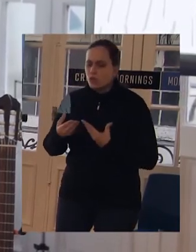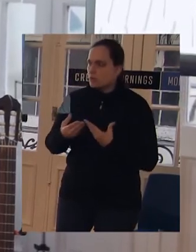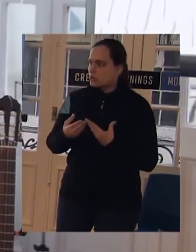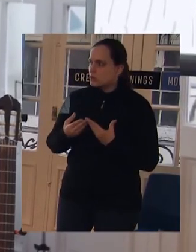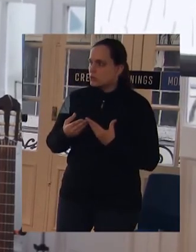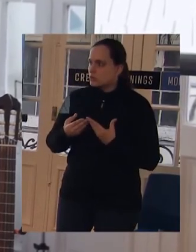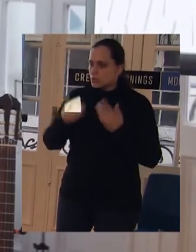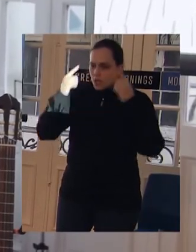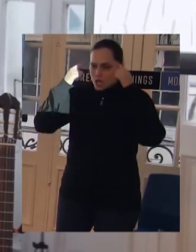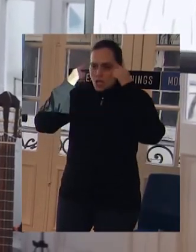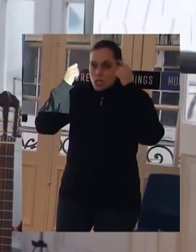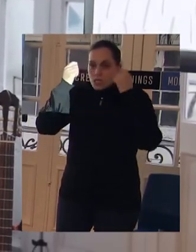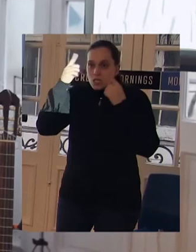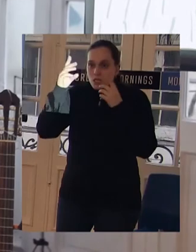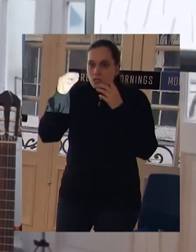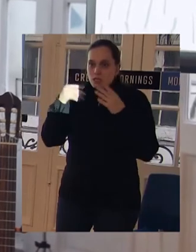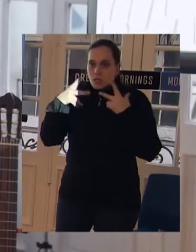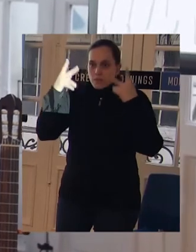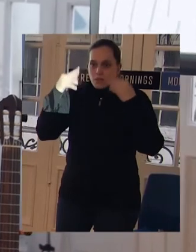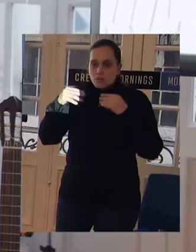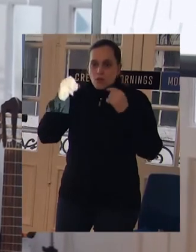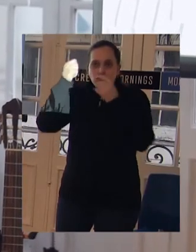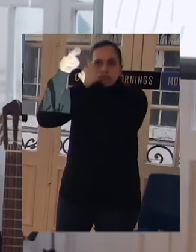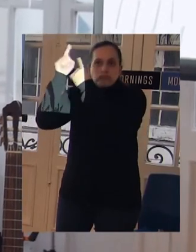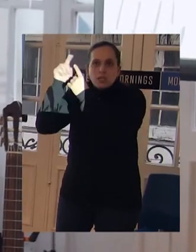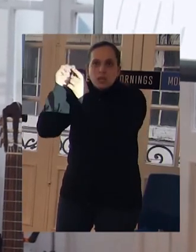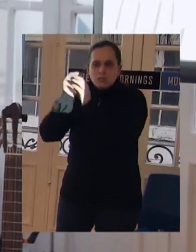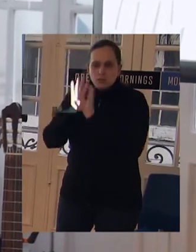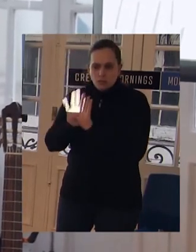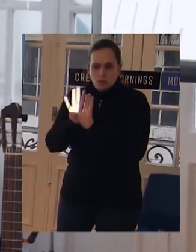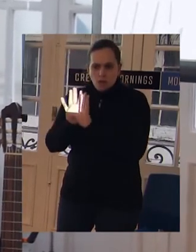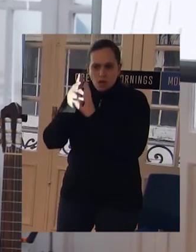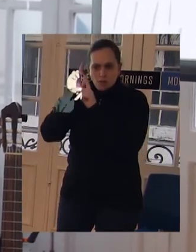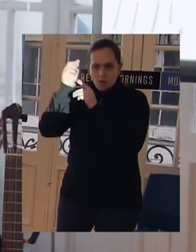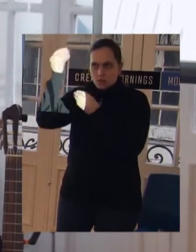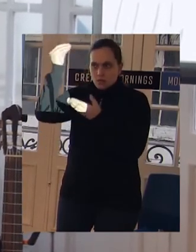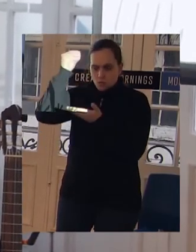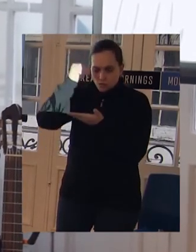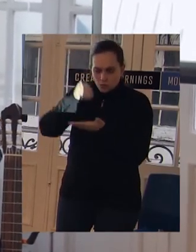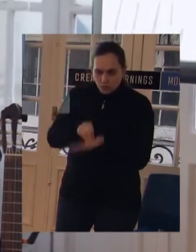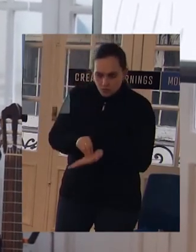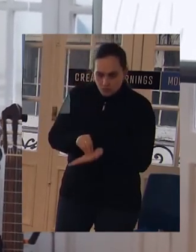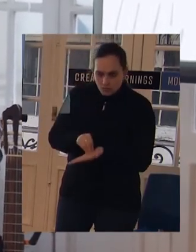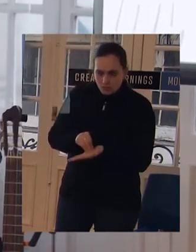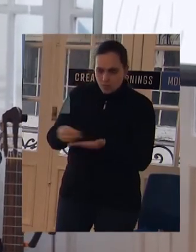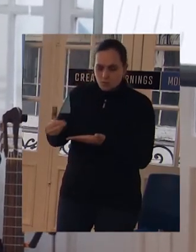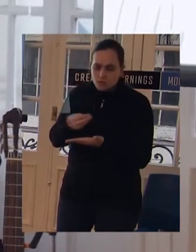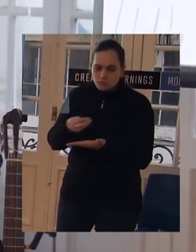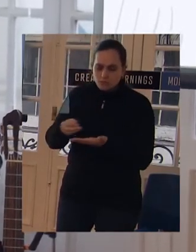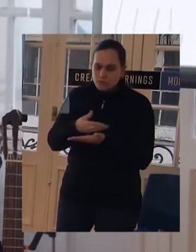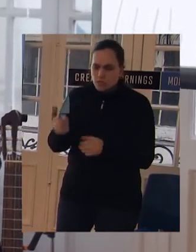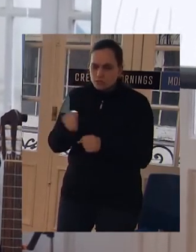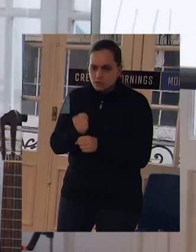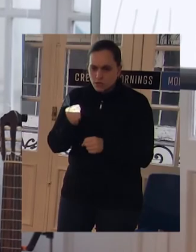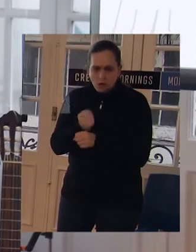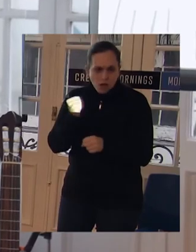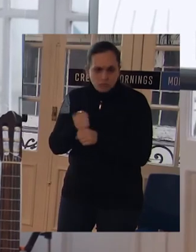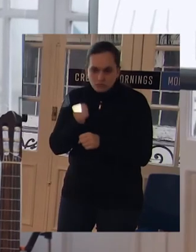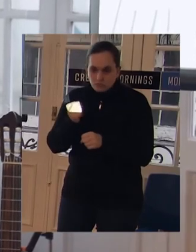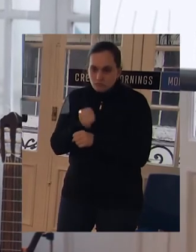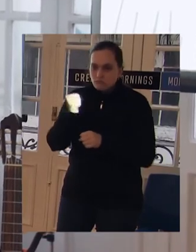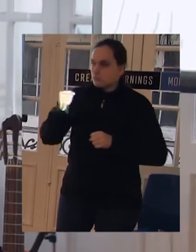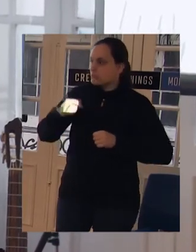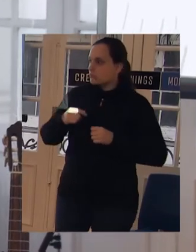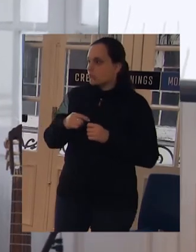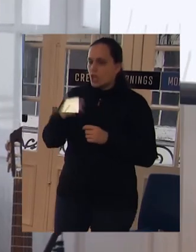cortar la cabeza y empezar a materializar, empezar a trabajar, bajar a tierra, porque nada es en la cabeza. Las cosas